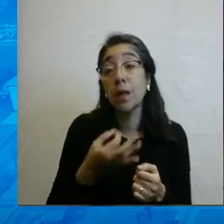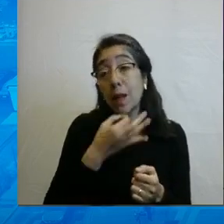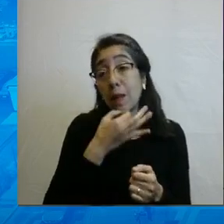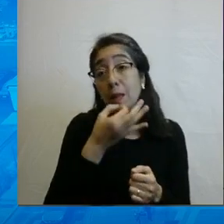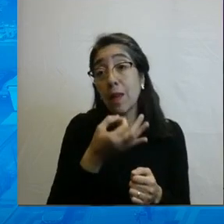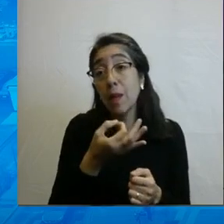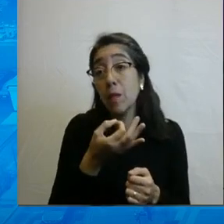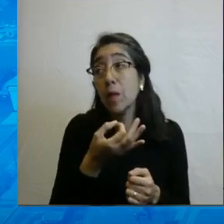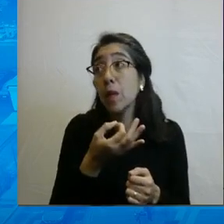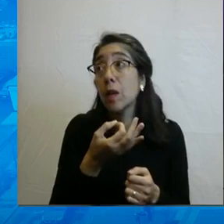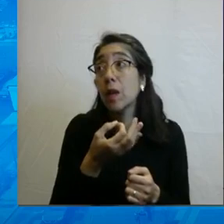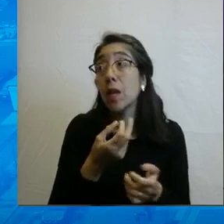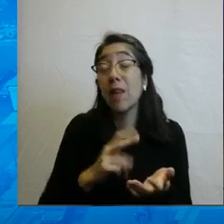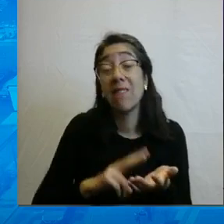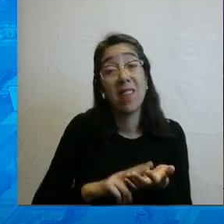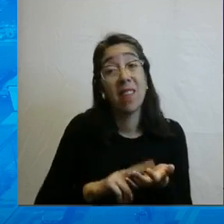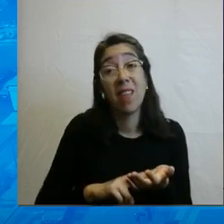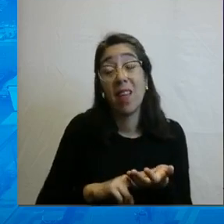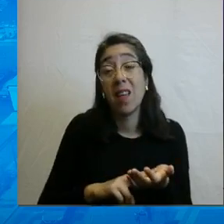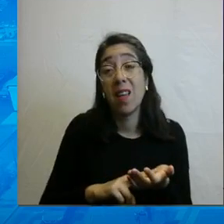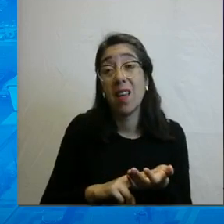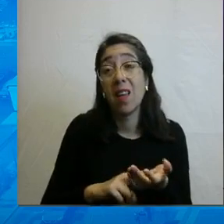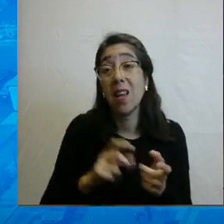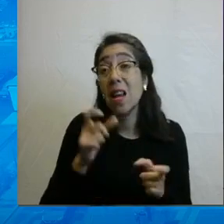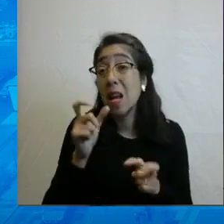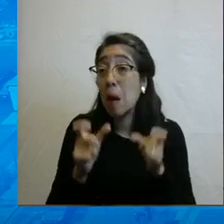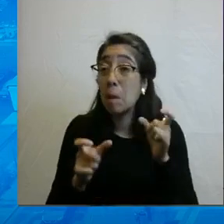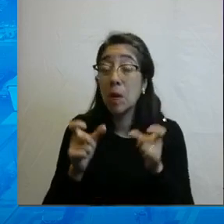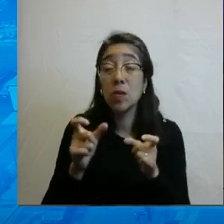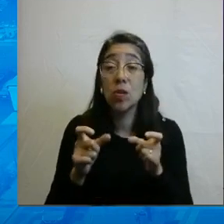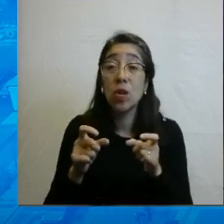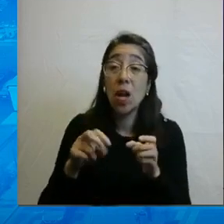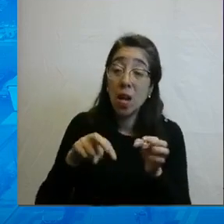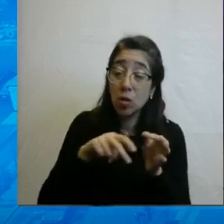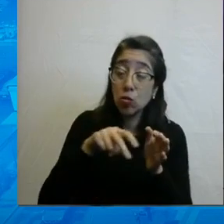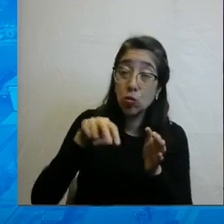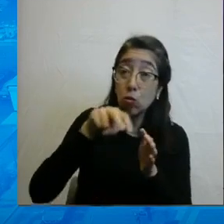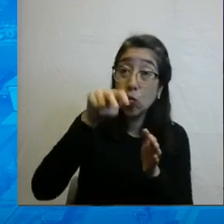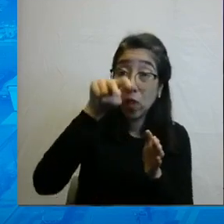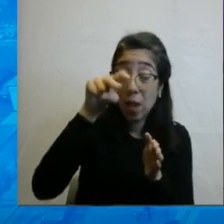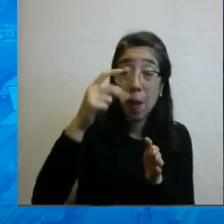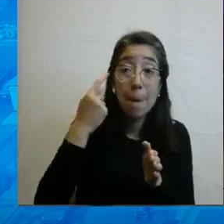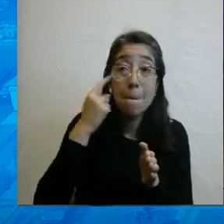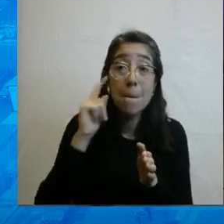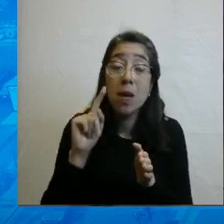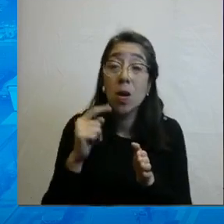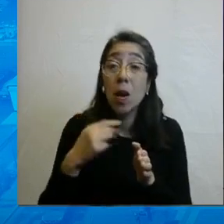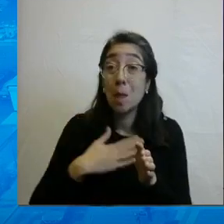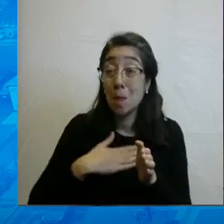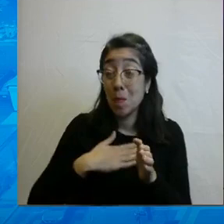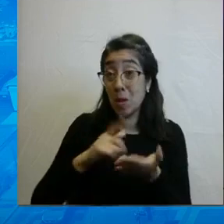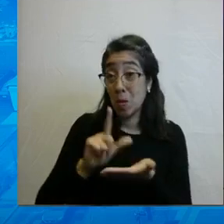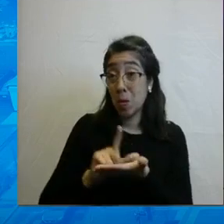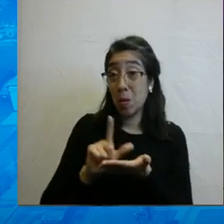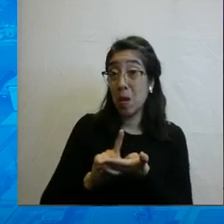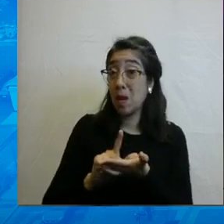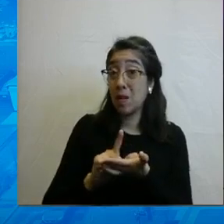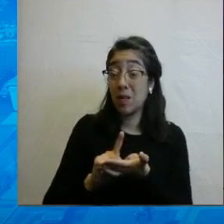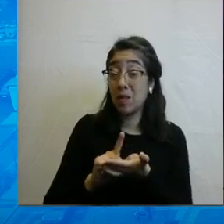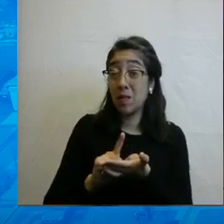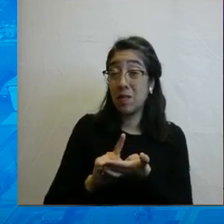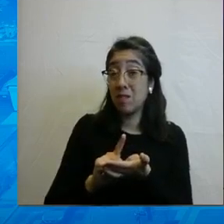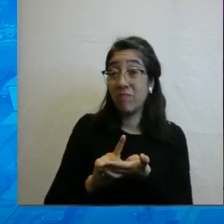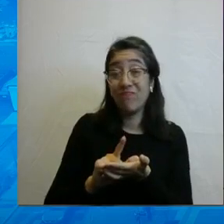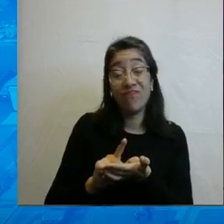pero es verdad, la gente sube, pero a mí no me compra una vasija de greda porque el peso... Entonces, en el estacionamiento la gente compra